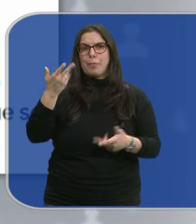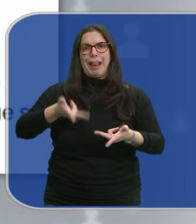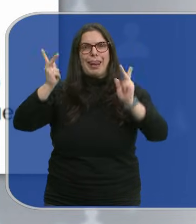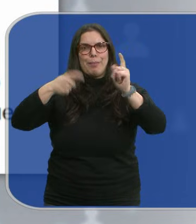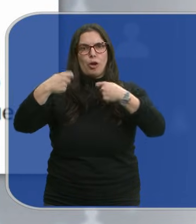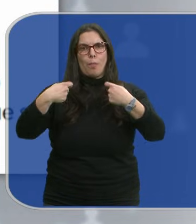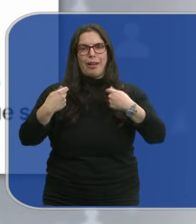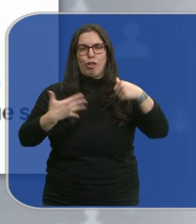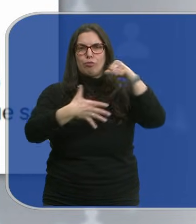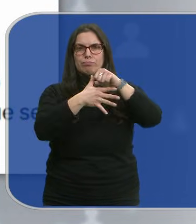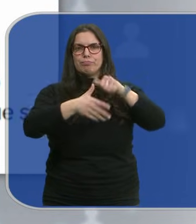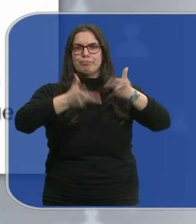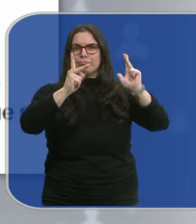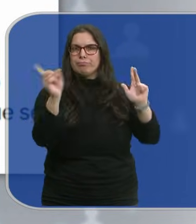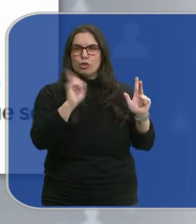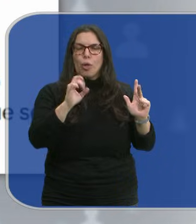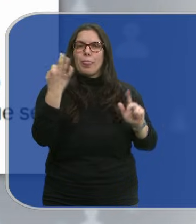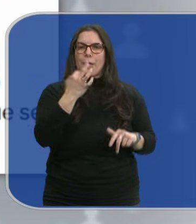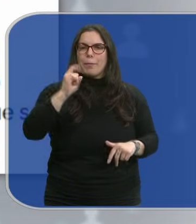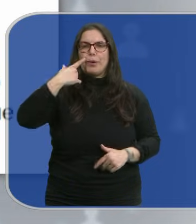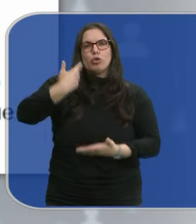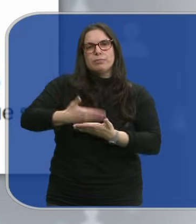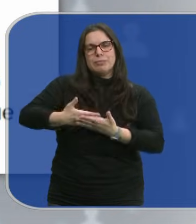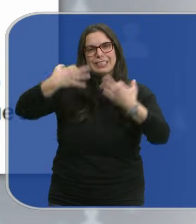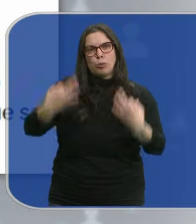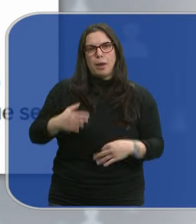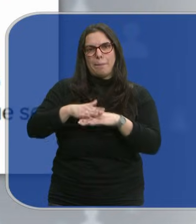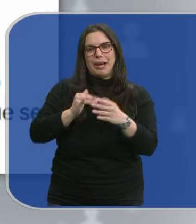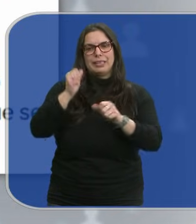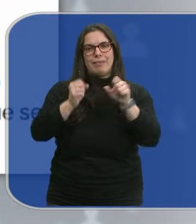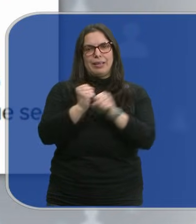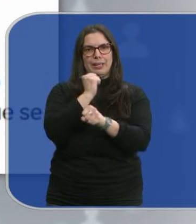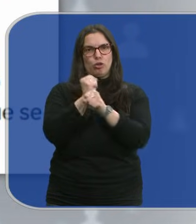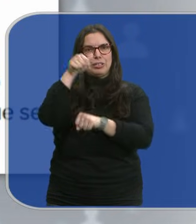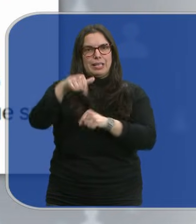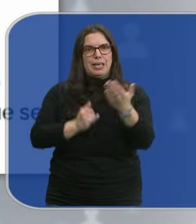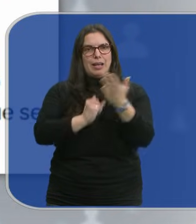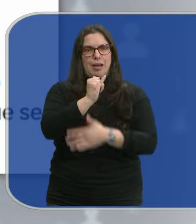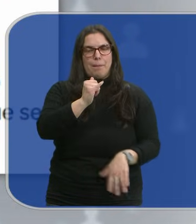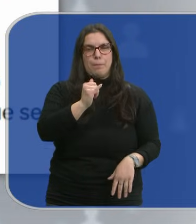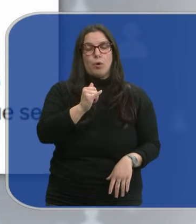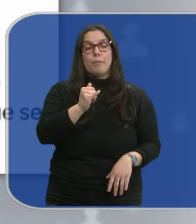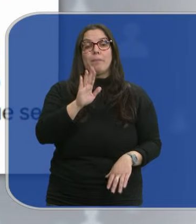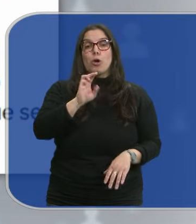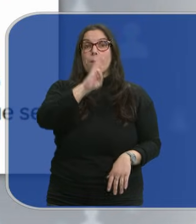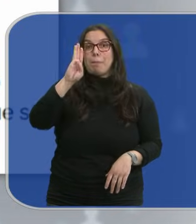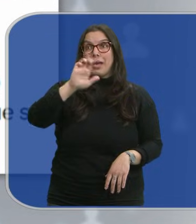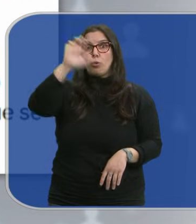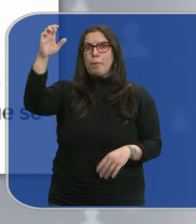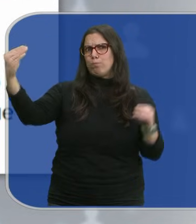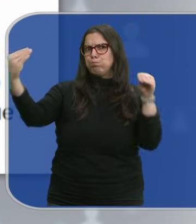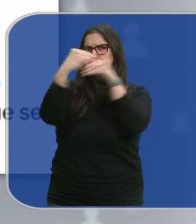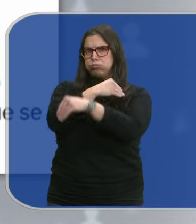libre comercio con Mercosur hasta que haya garantías para el campo español. Esta reclamación de Feijóo choca con la petición del Partido Popular Europeo